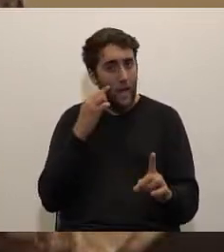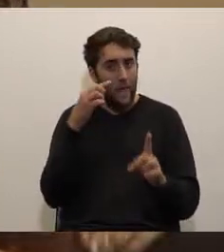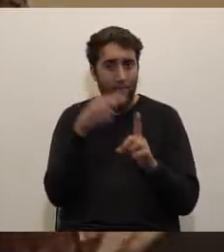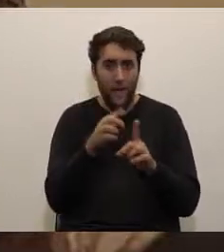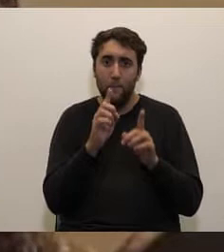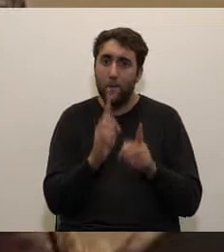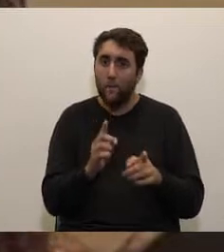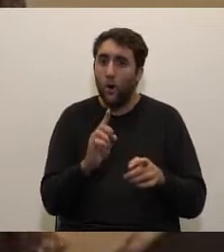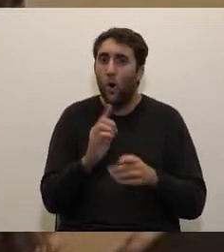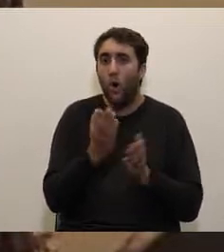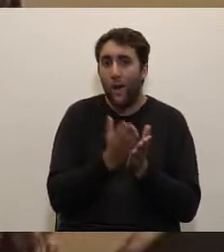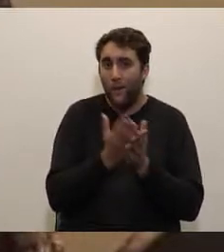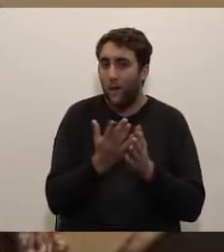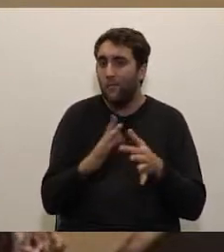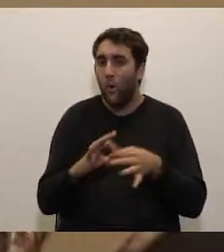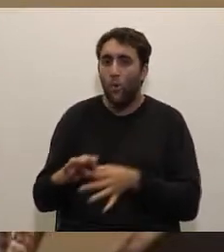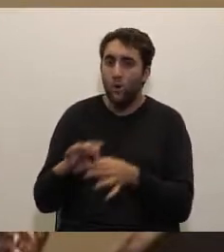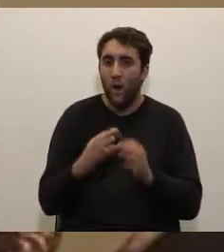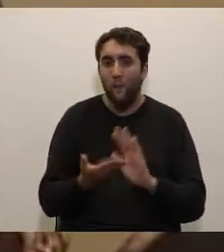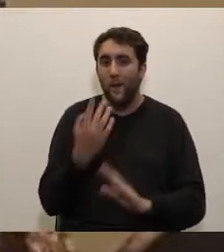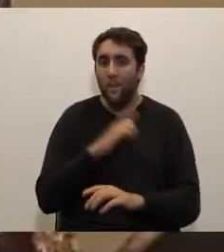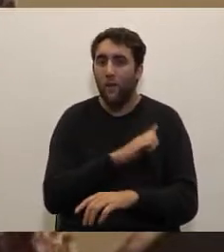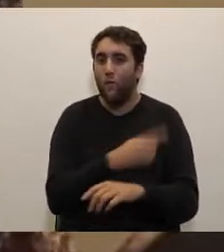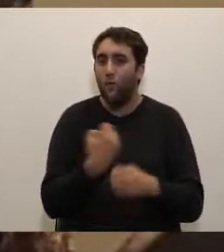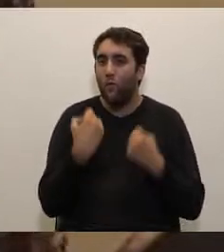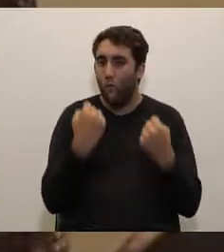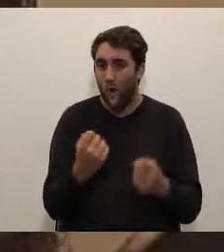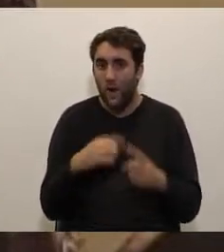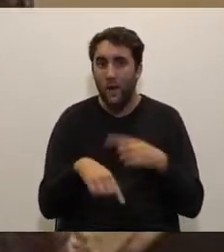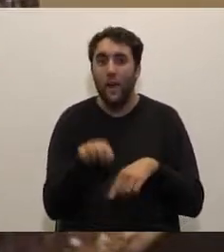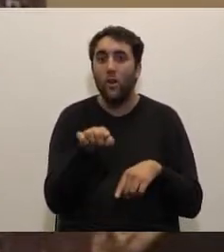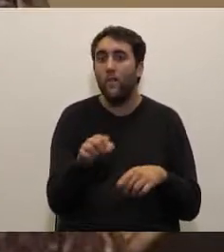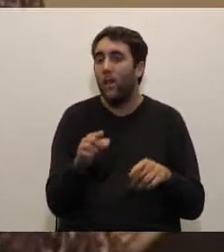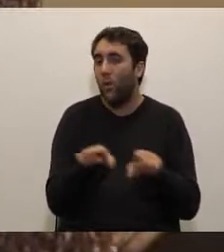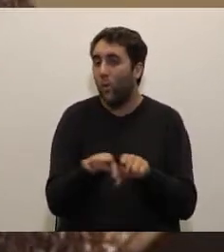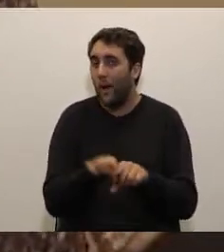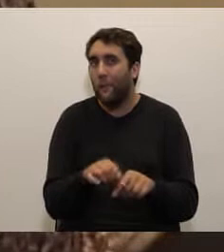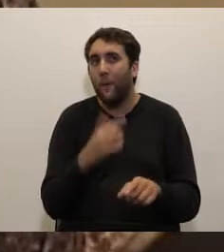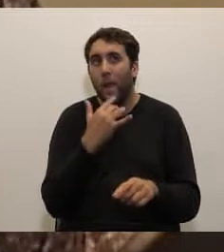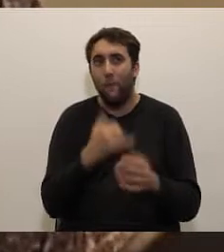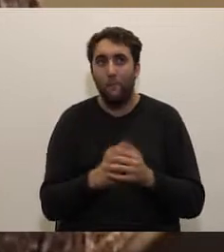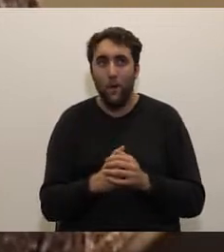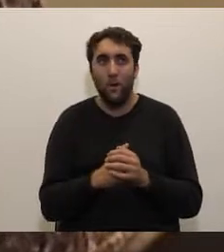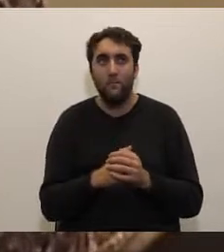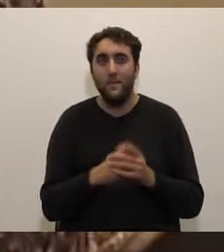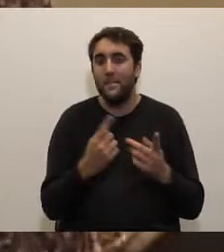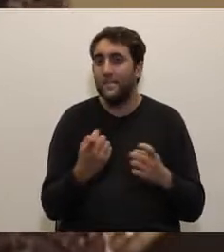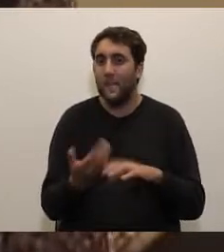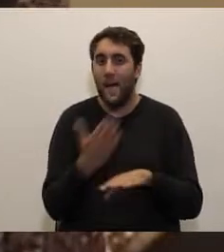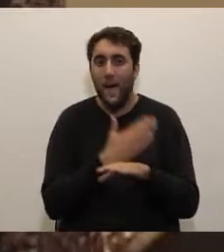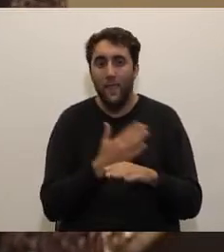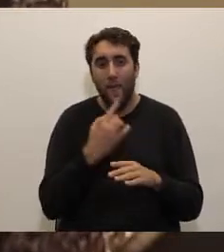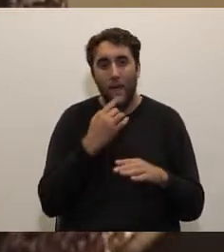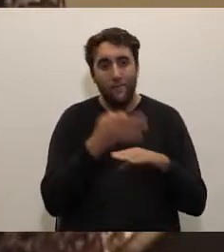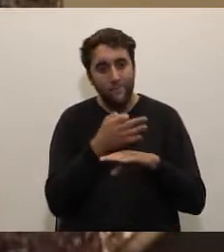lo colaborativo, la unión hace la fuerza un poco, y además esto también requería toda una parte de